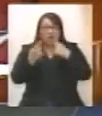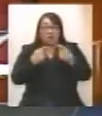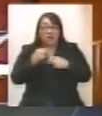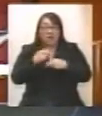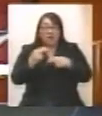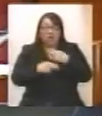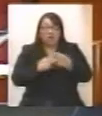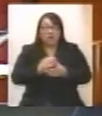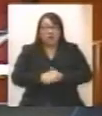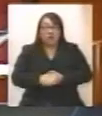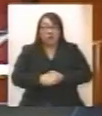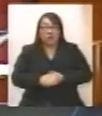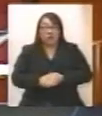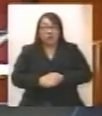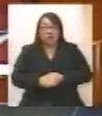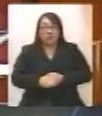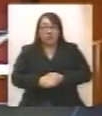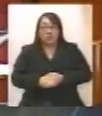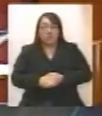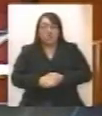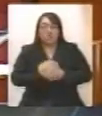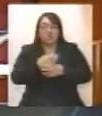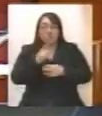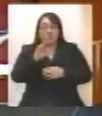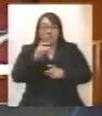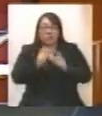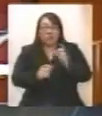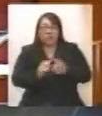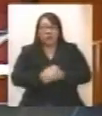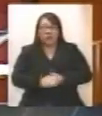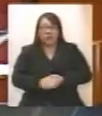nivel nacional y de las capacidades de su personal.